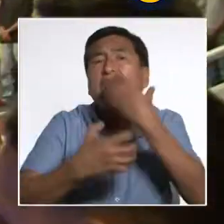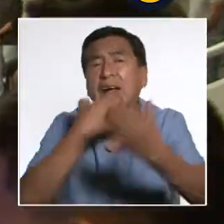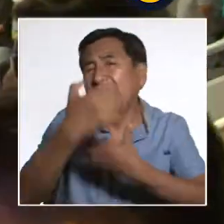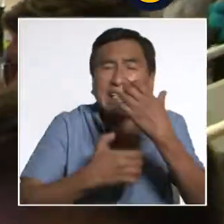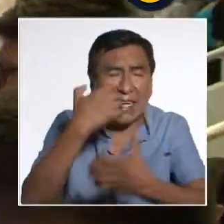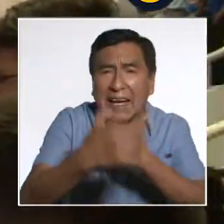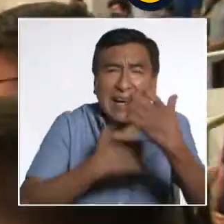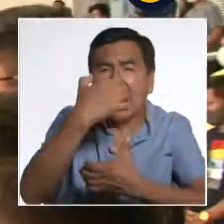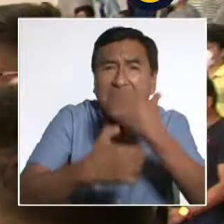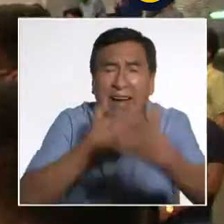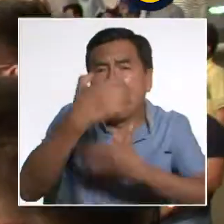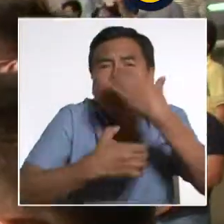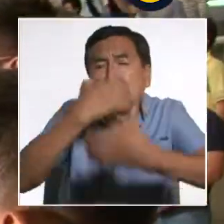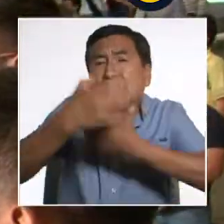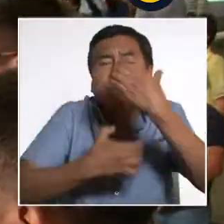gritamos.